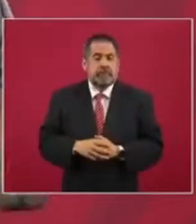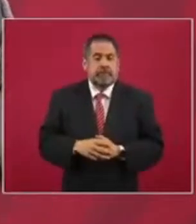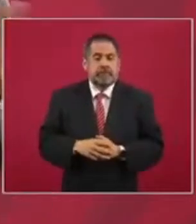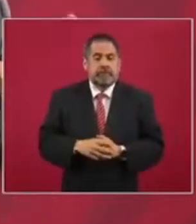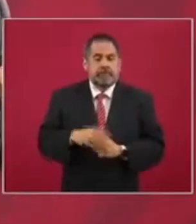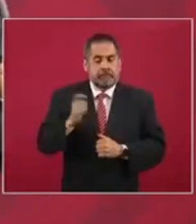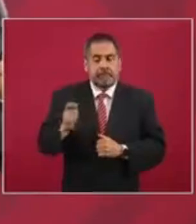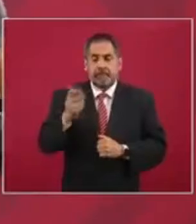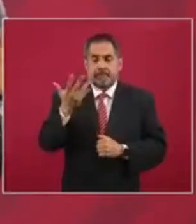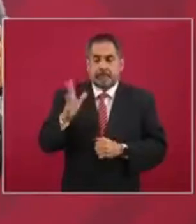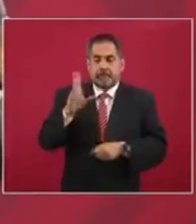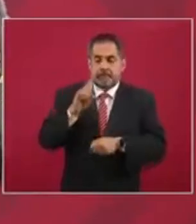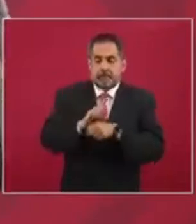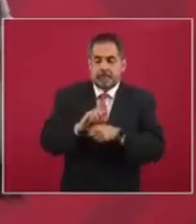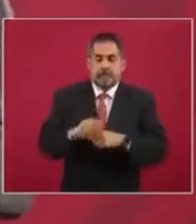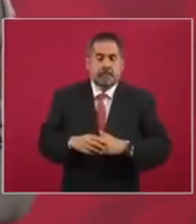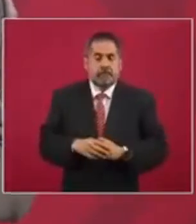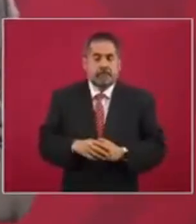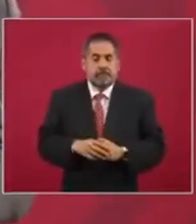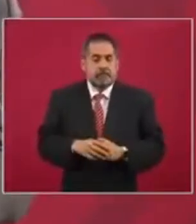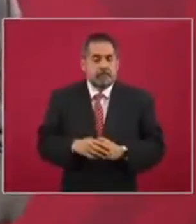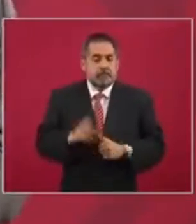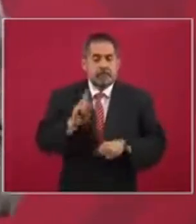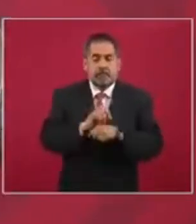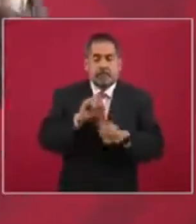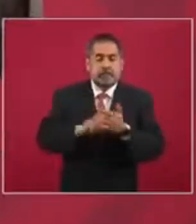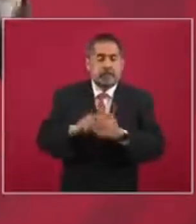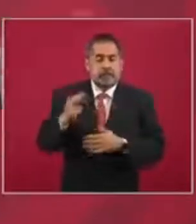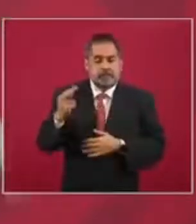Estos 10 días. Ya el 25